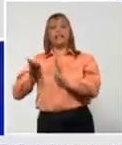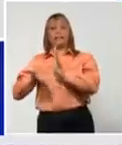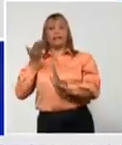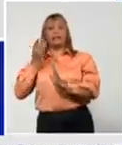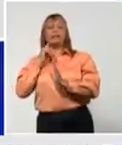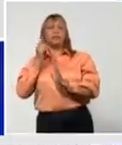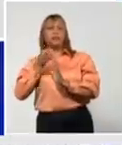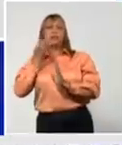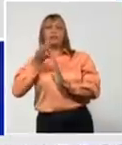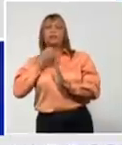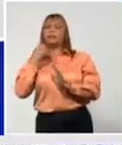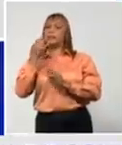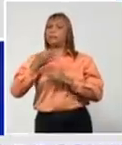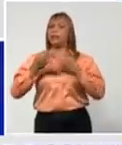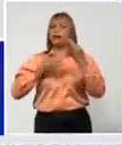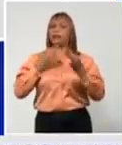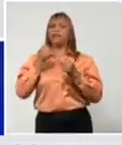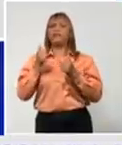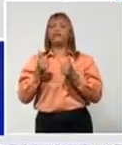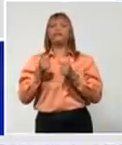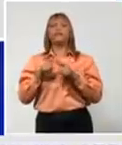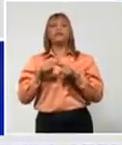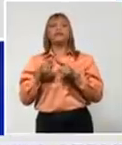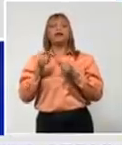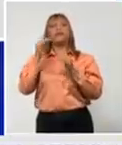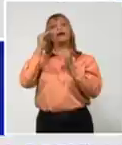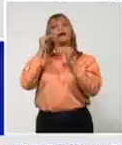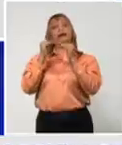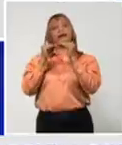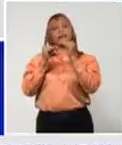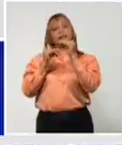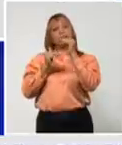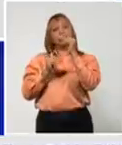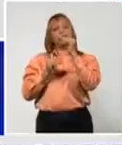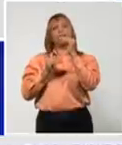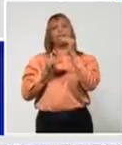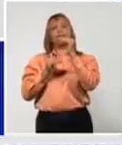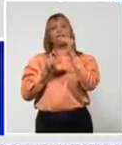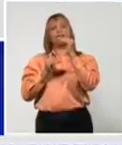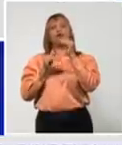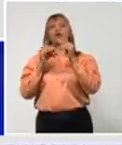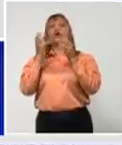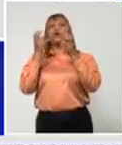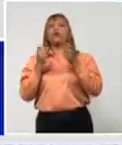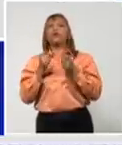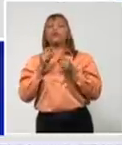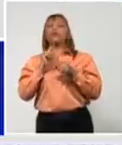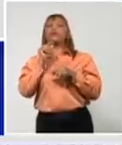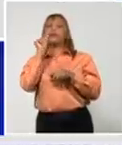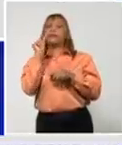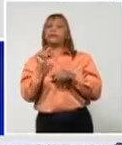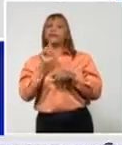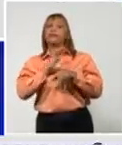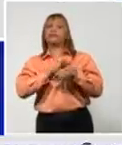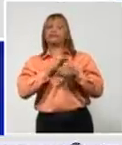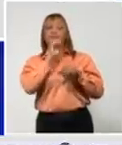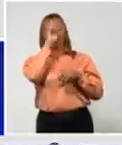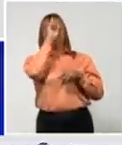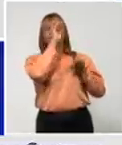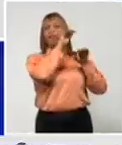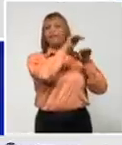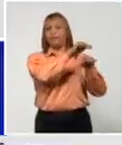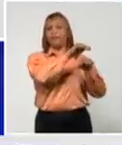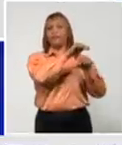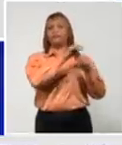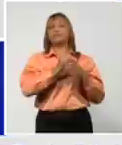mencionamos siempre, pues va disminuyendo el número de enfermos hospitalizados. Alta después de cumplir